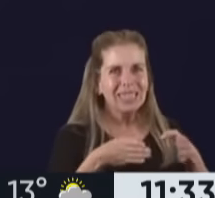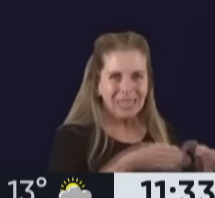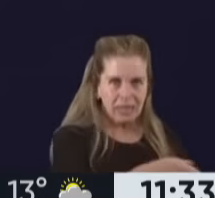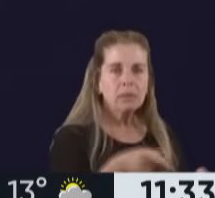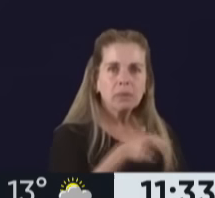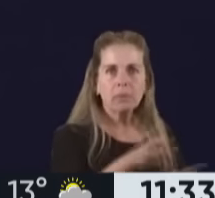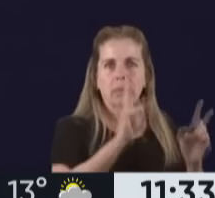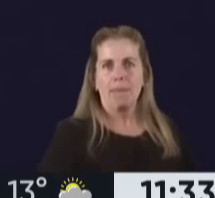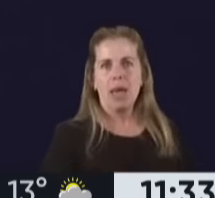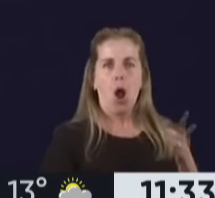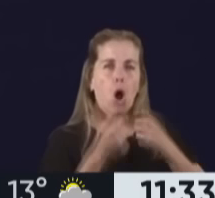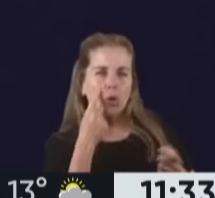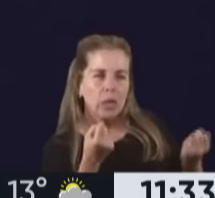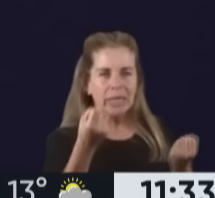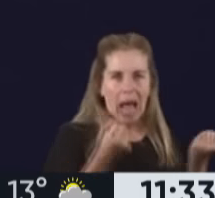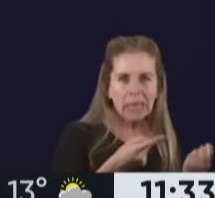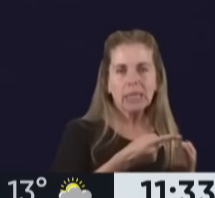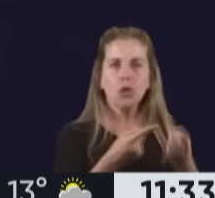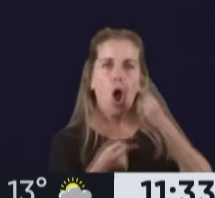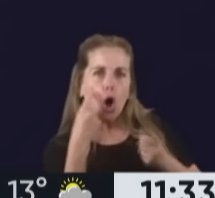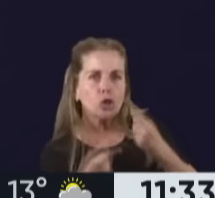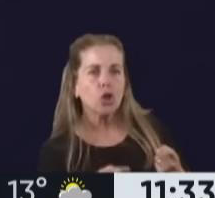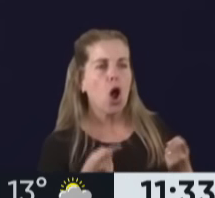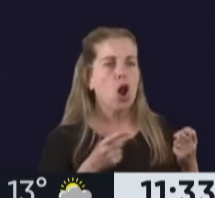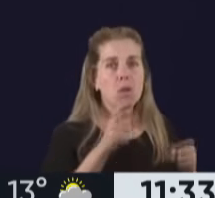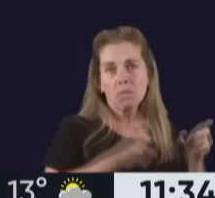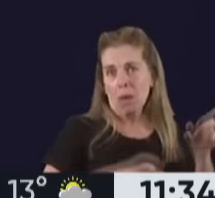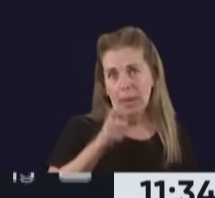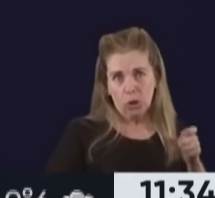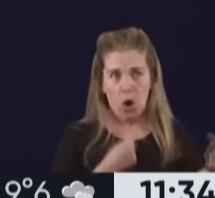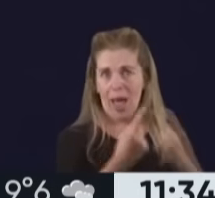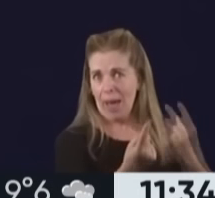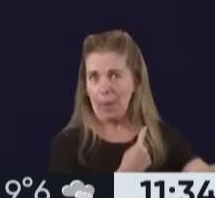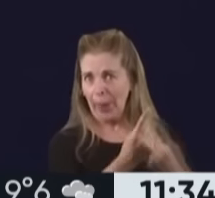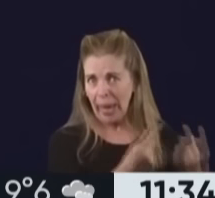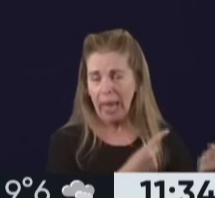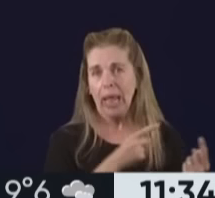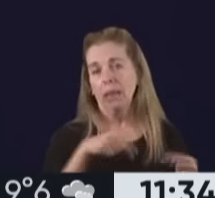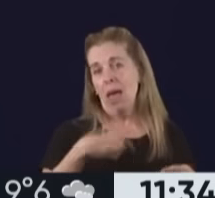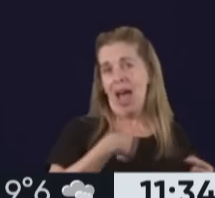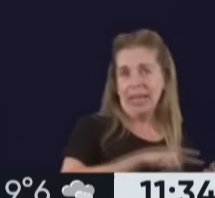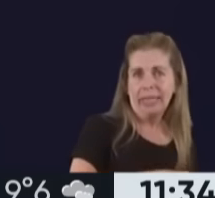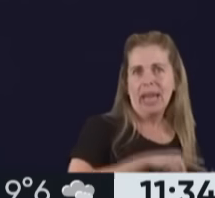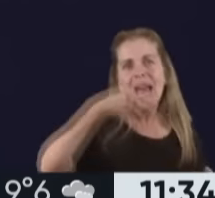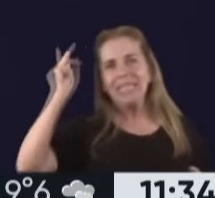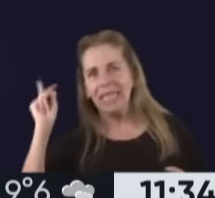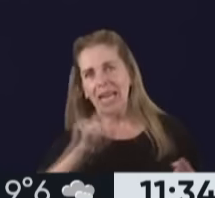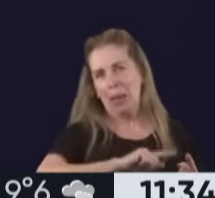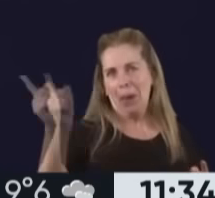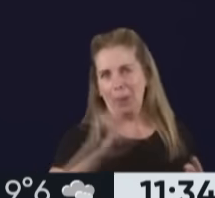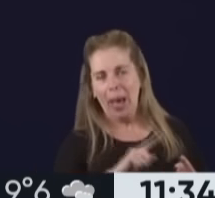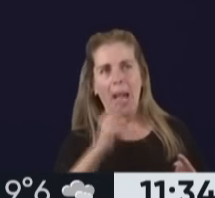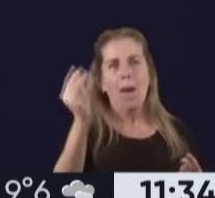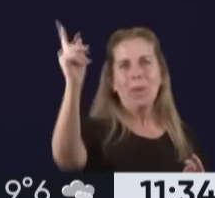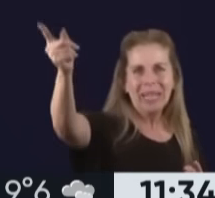de tránsito, personas, transportes y mercaderías por parte de los organismos nacionales desde y hacia la Argentina. Concesionarlos permite